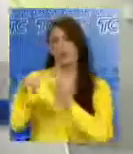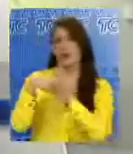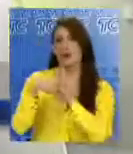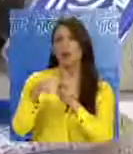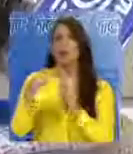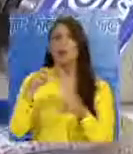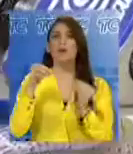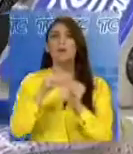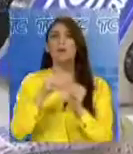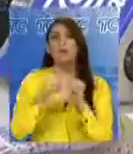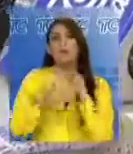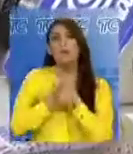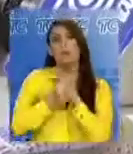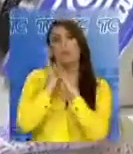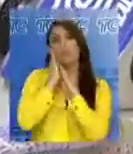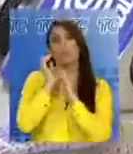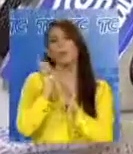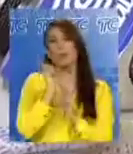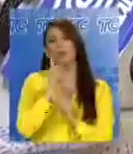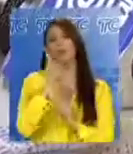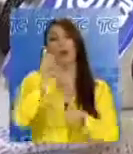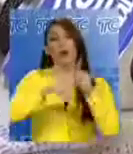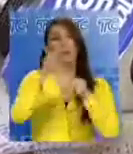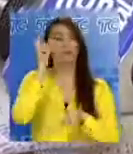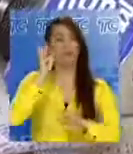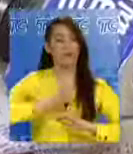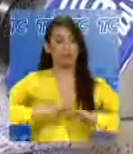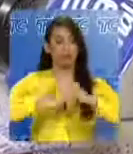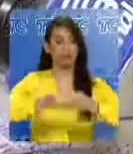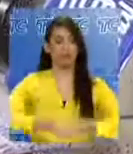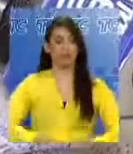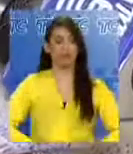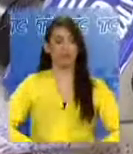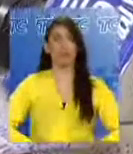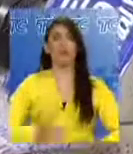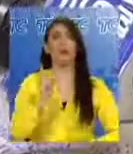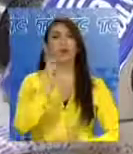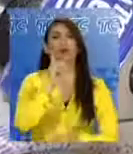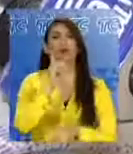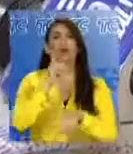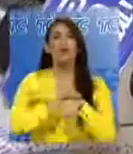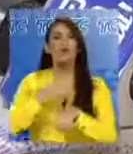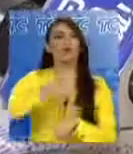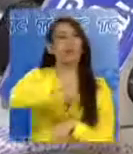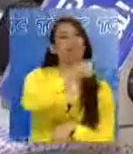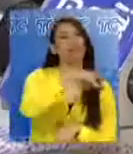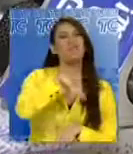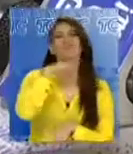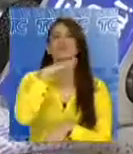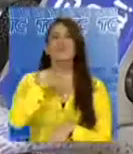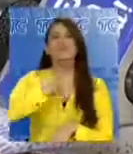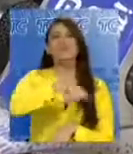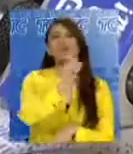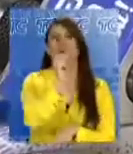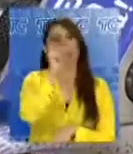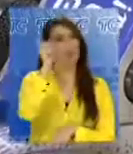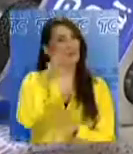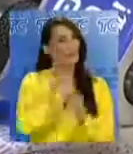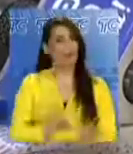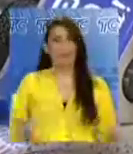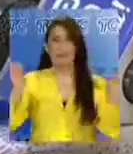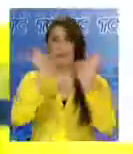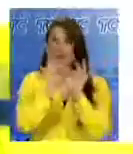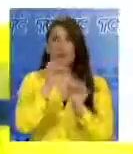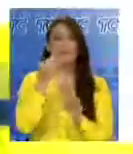física también. Todas las mujeres embarazadas que vengan nomás a todos los controles, que para que aquí en la Marianita Jesús atienden de